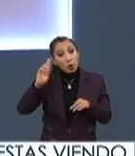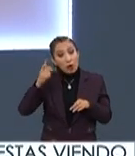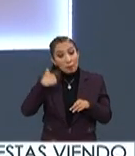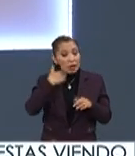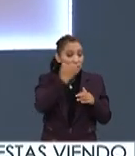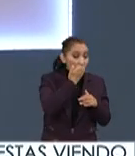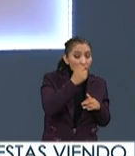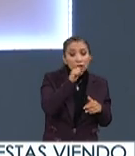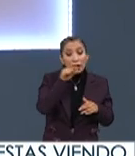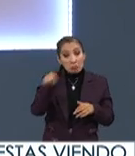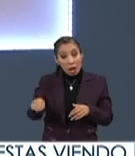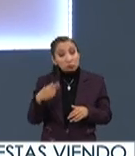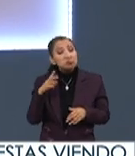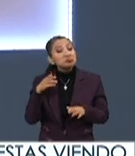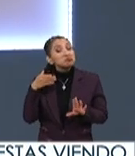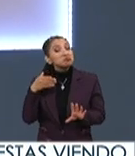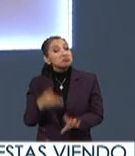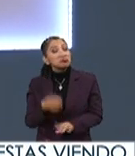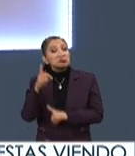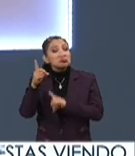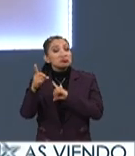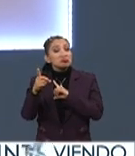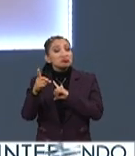en lo académico, sino también en lo